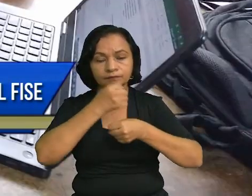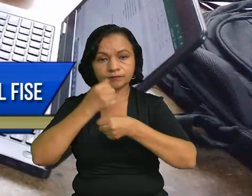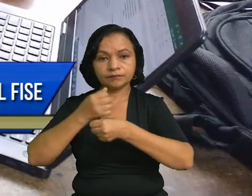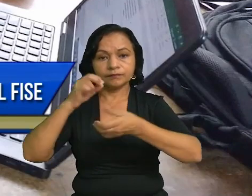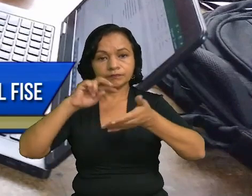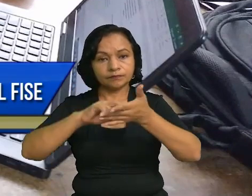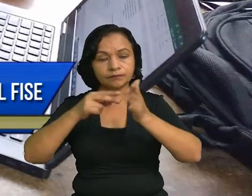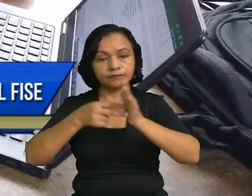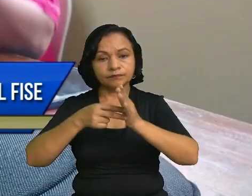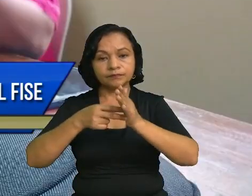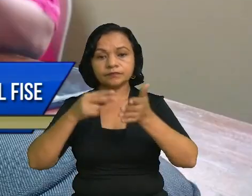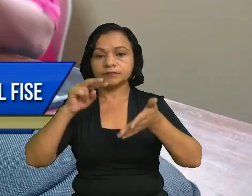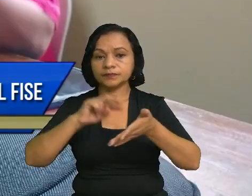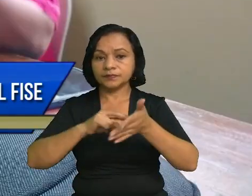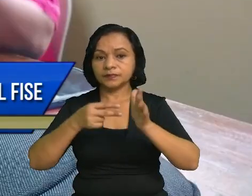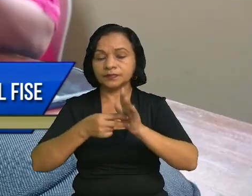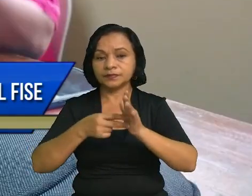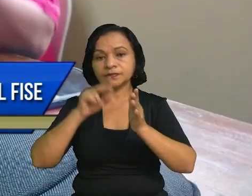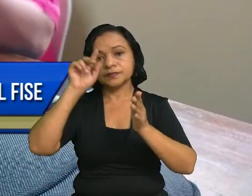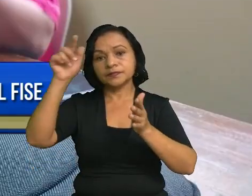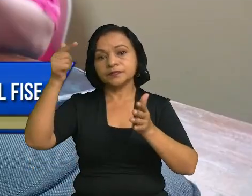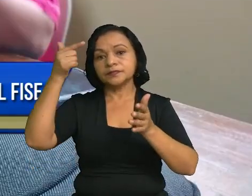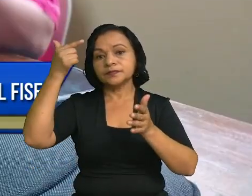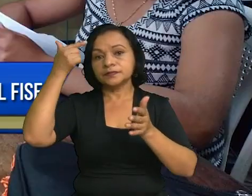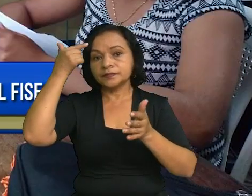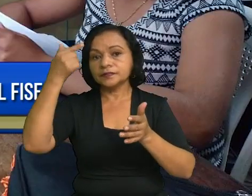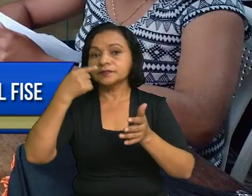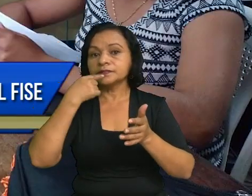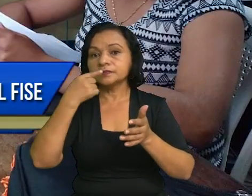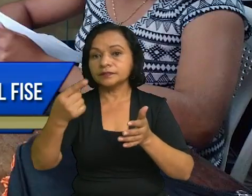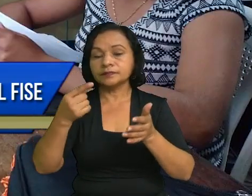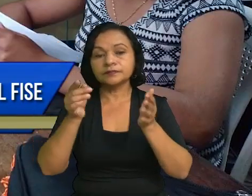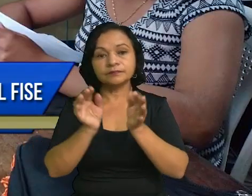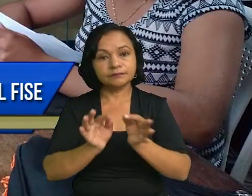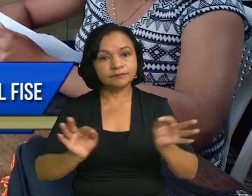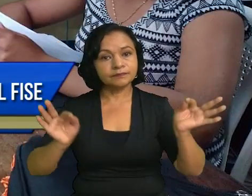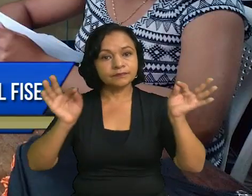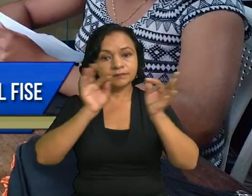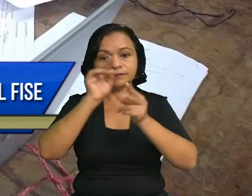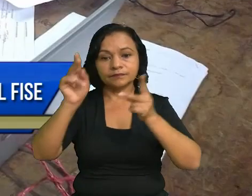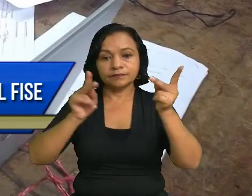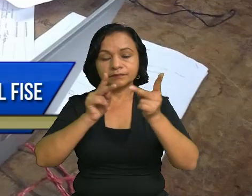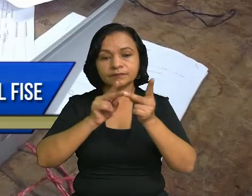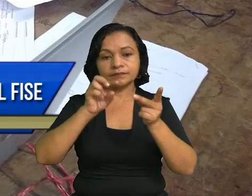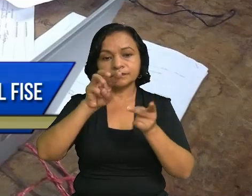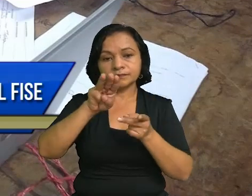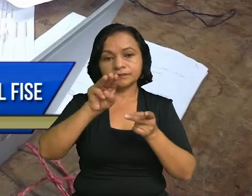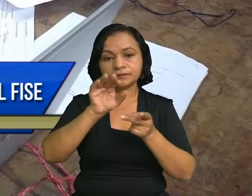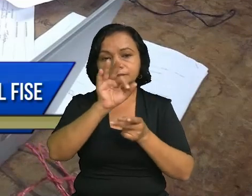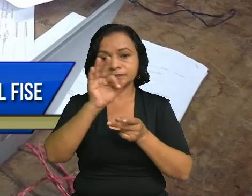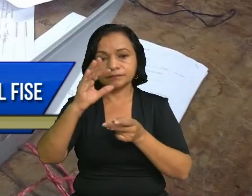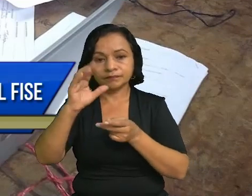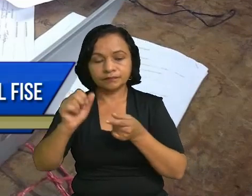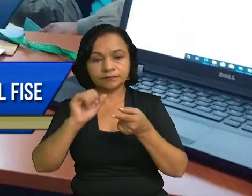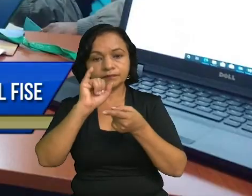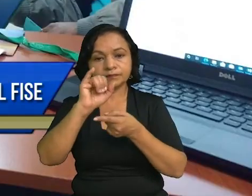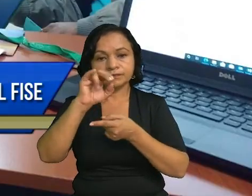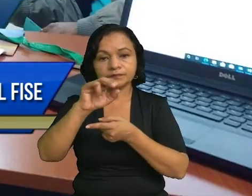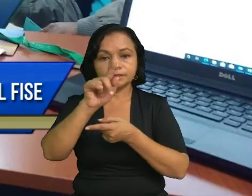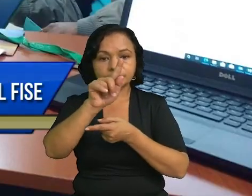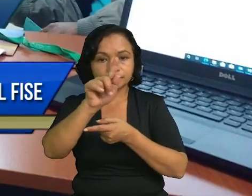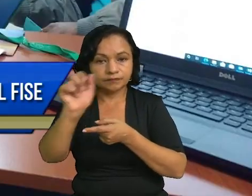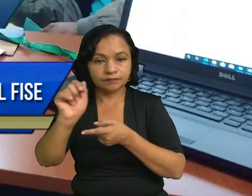eso es que el concepto de nuestro gobierno cuando llega a una comunidad es integral porque ahí está el medio y ahí están